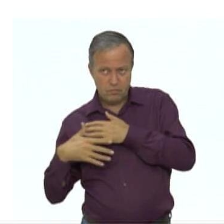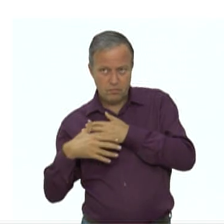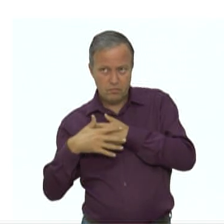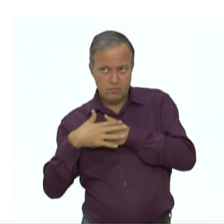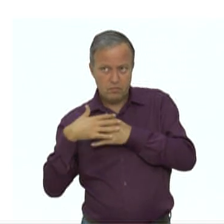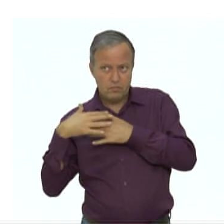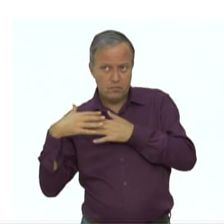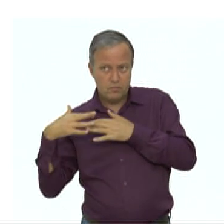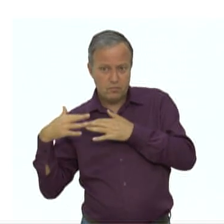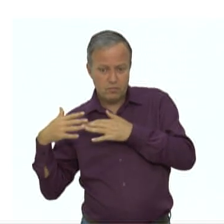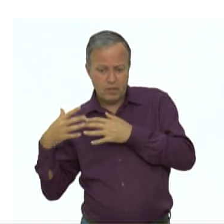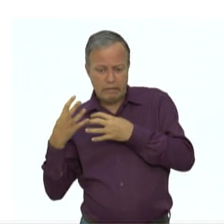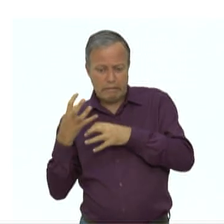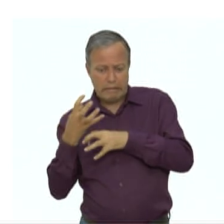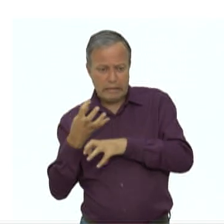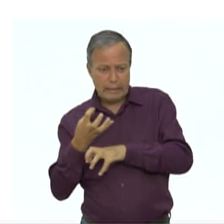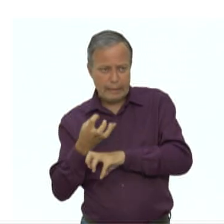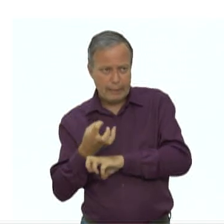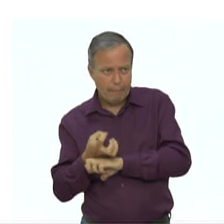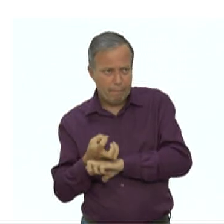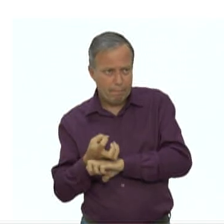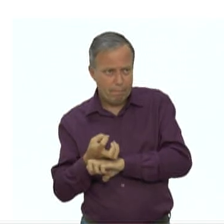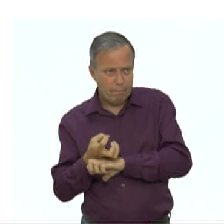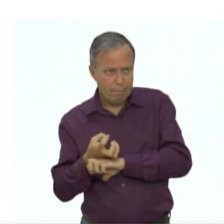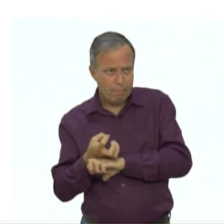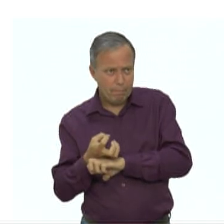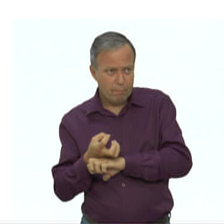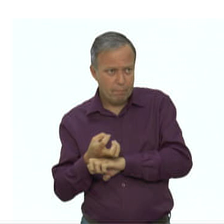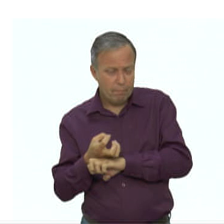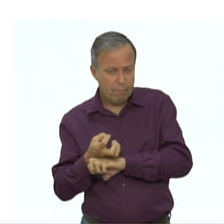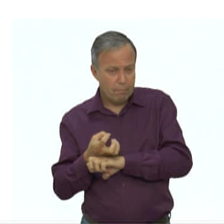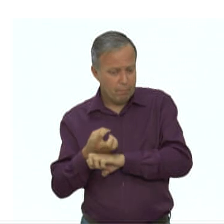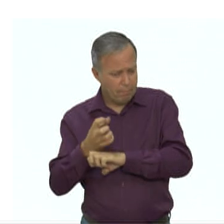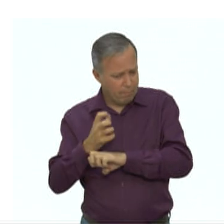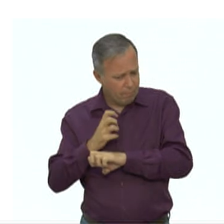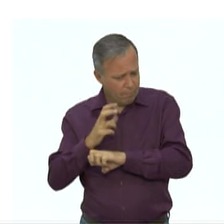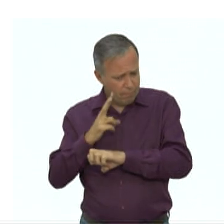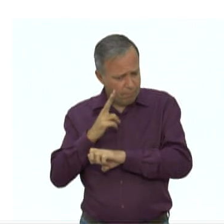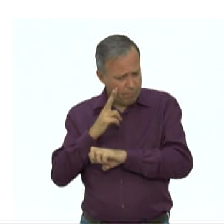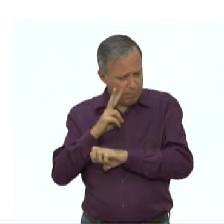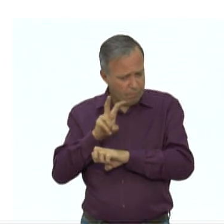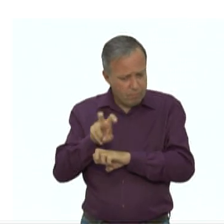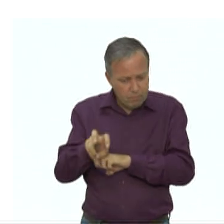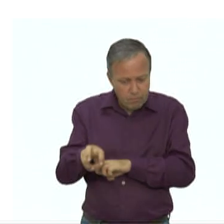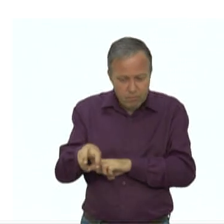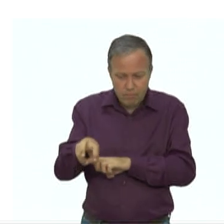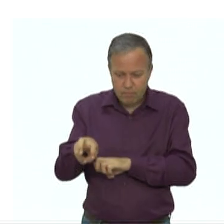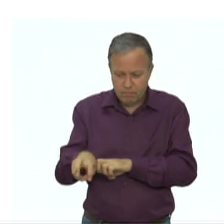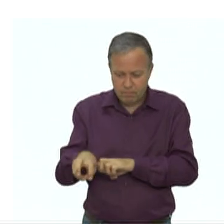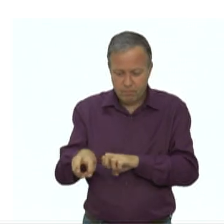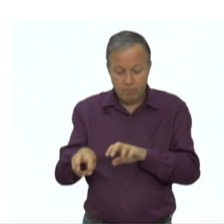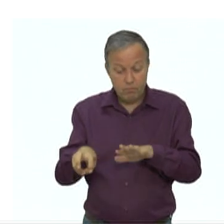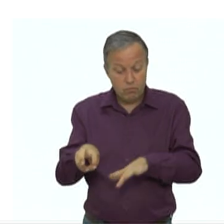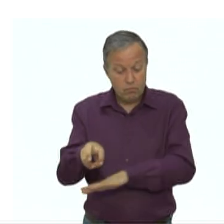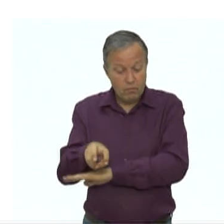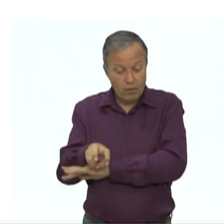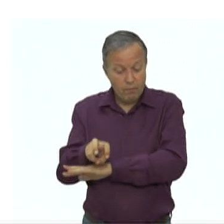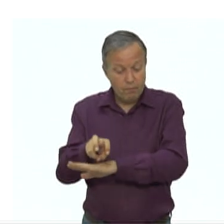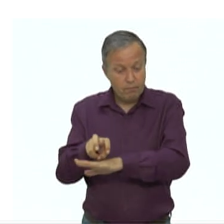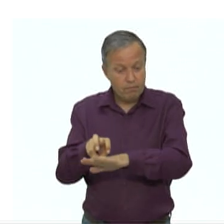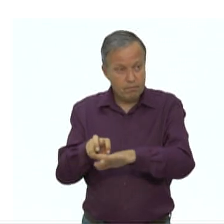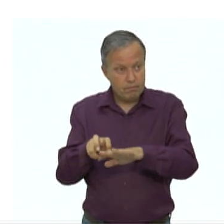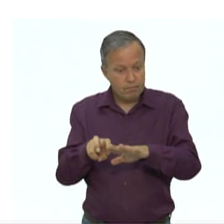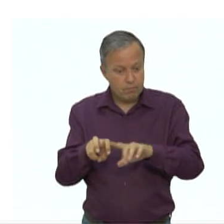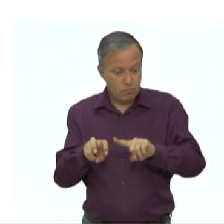que se secan al aire. El dueño de la cobra, sentado en el suelo, desafía